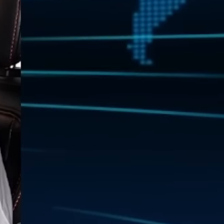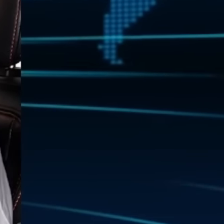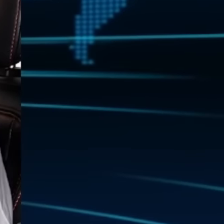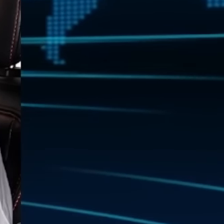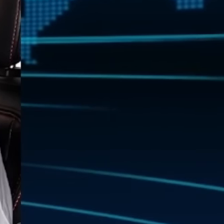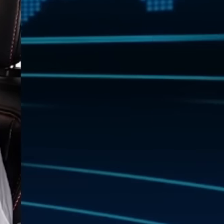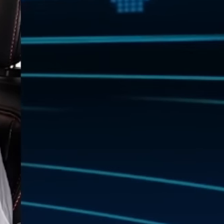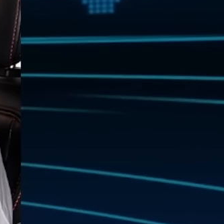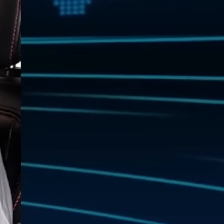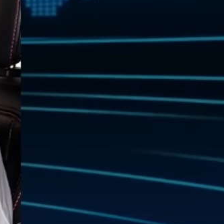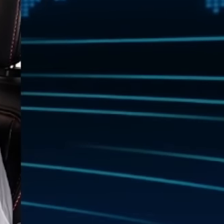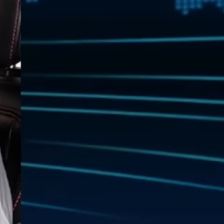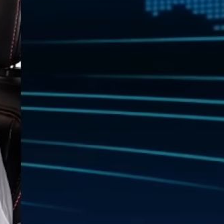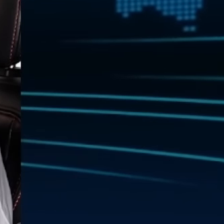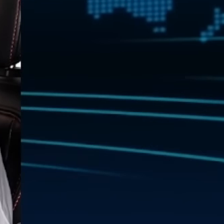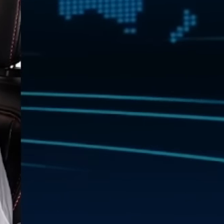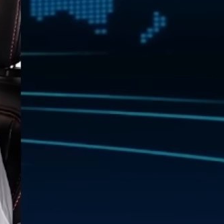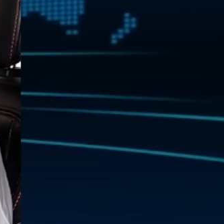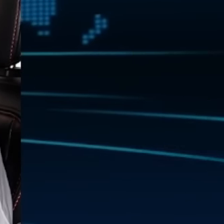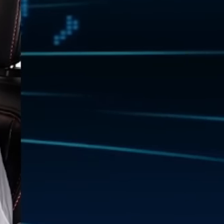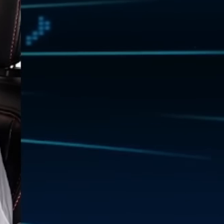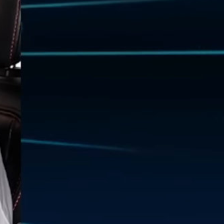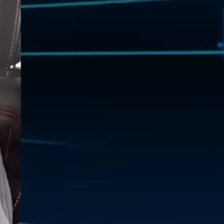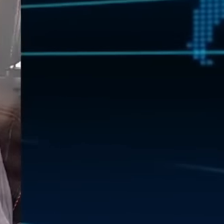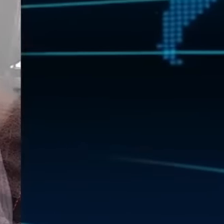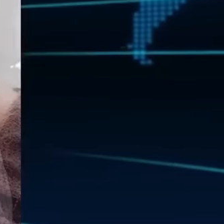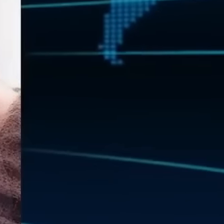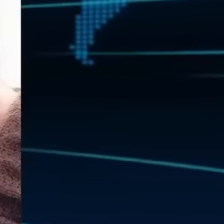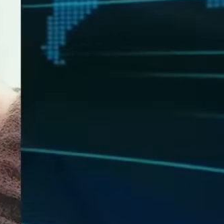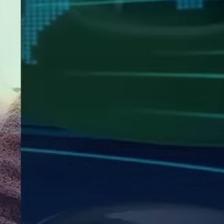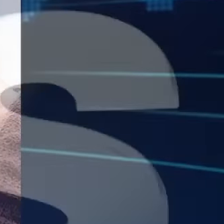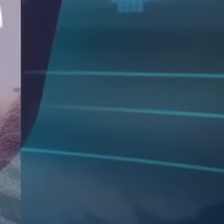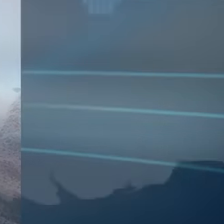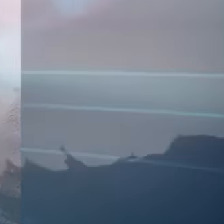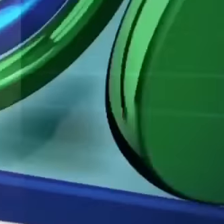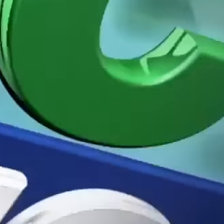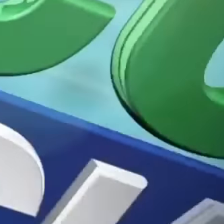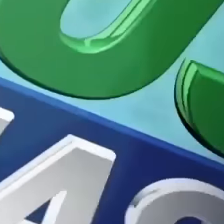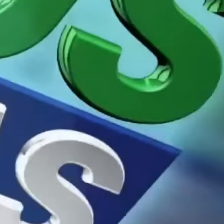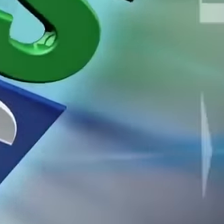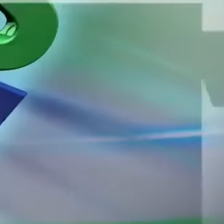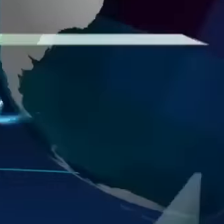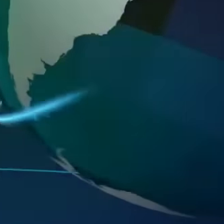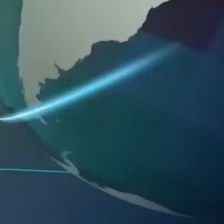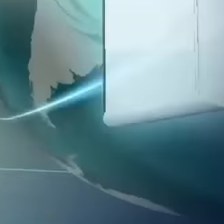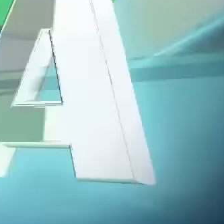El clic de la vida, tu seguro en la vía. Agencia Nacional de Seguridad Vial.